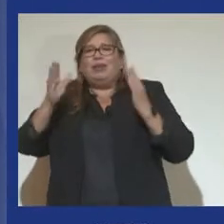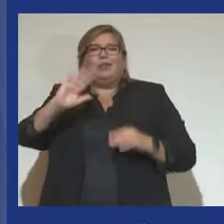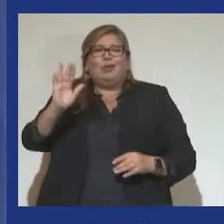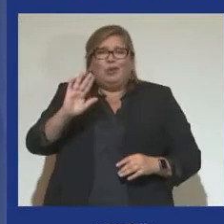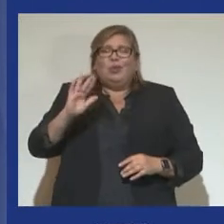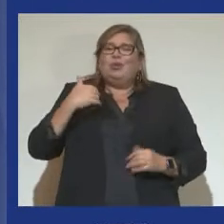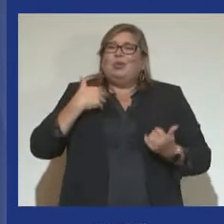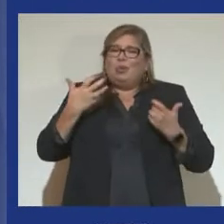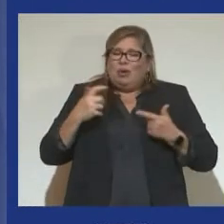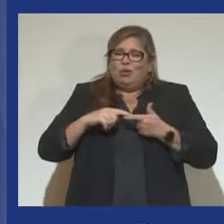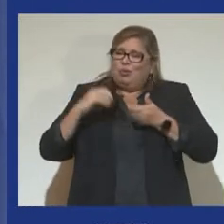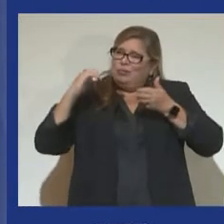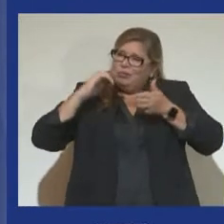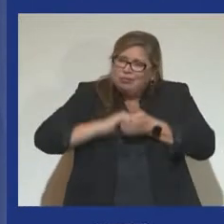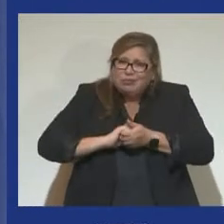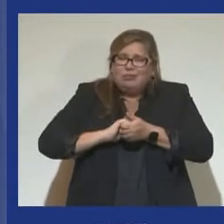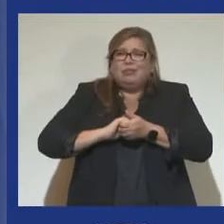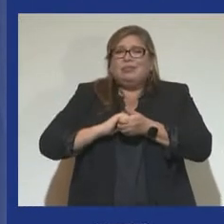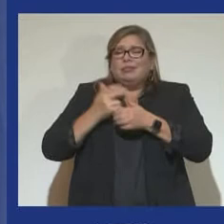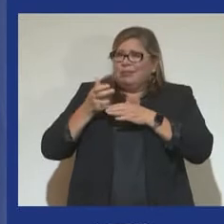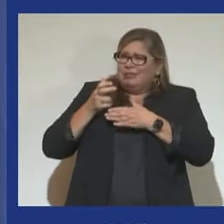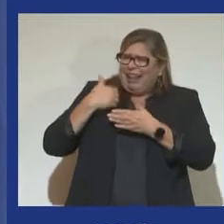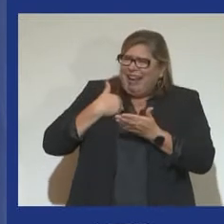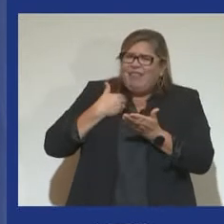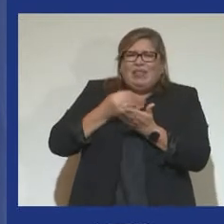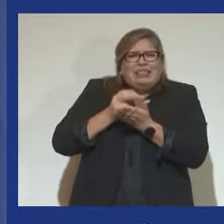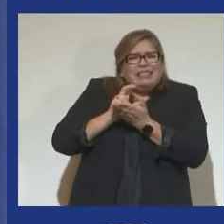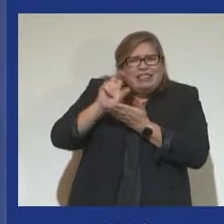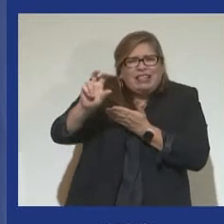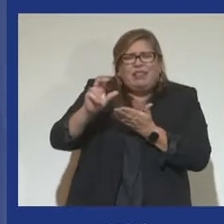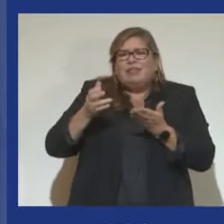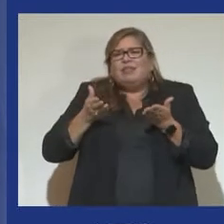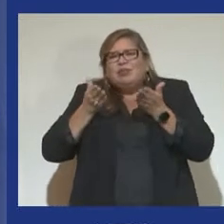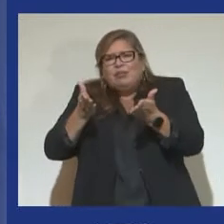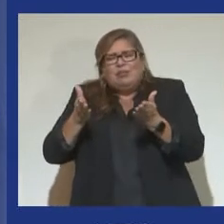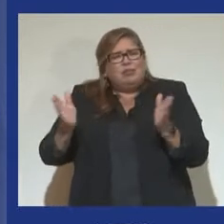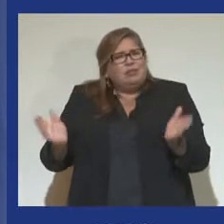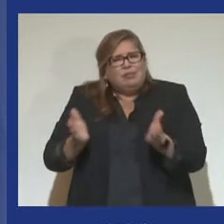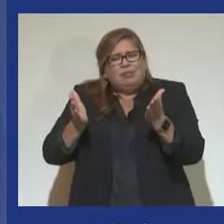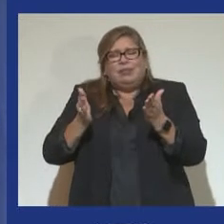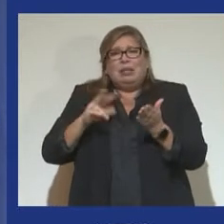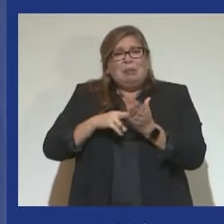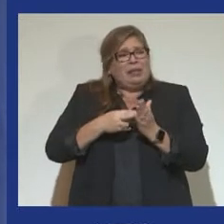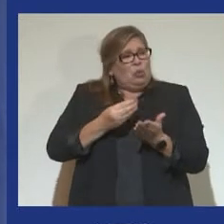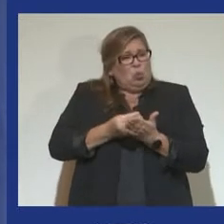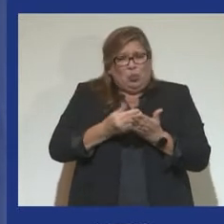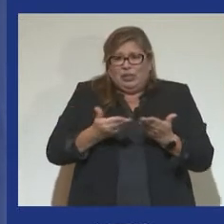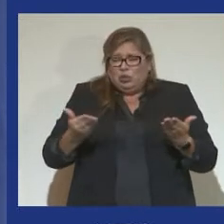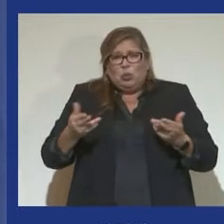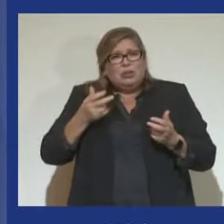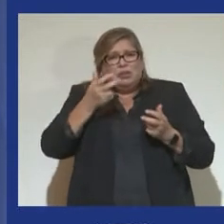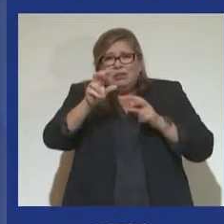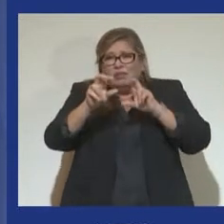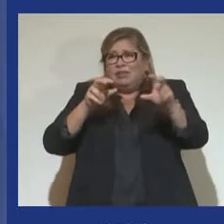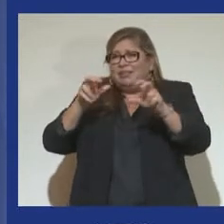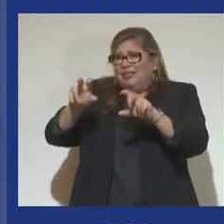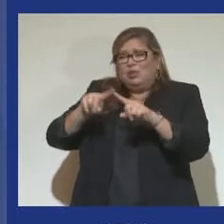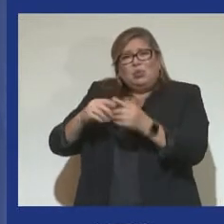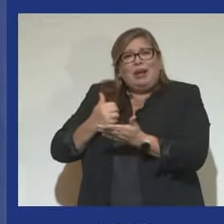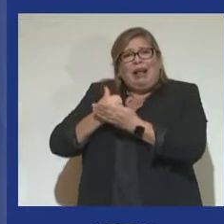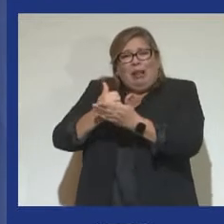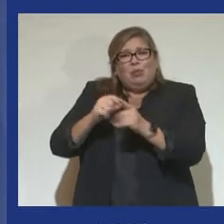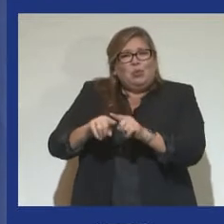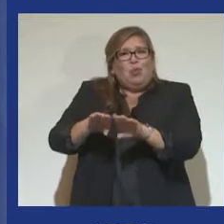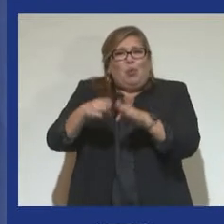impositiva desde arriba pero la idea es hacerlo con incentivos reales que nos permite que los recursos